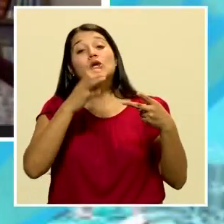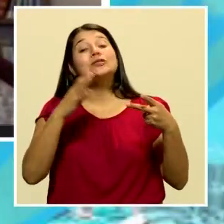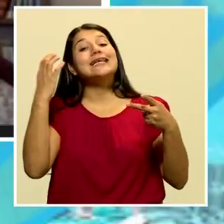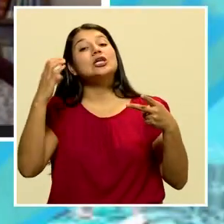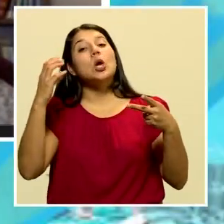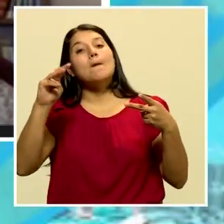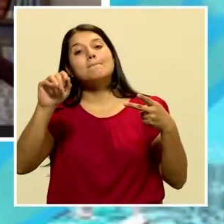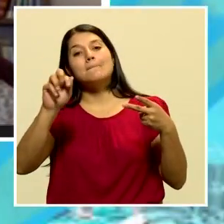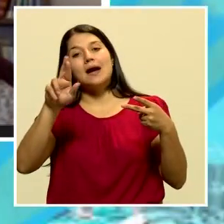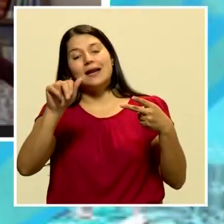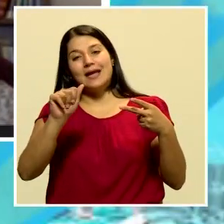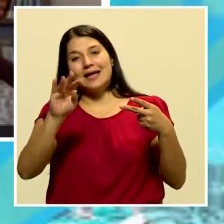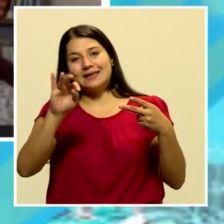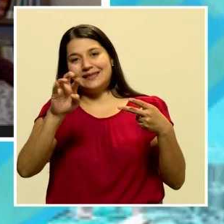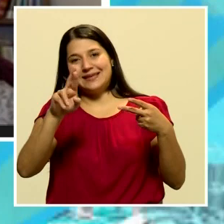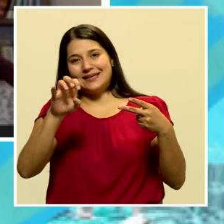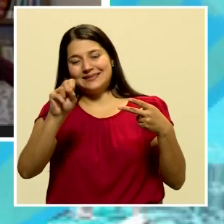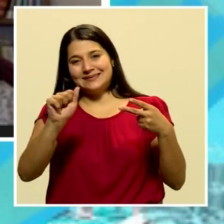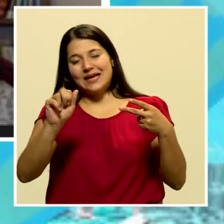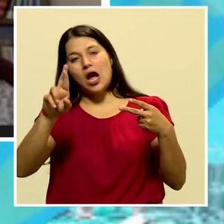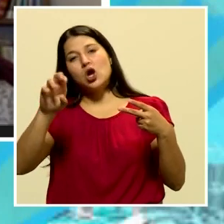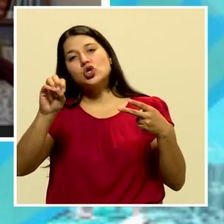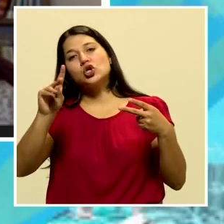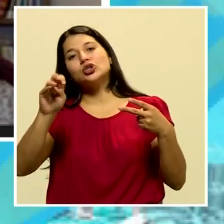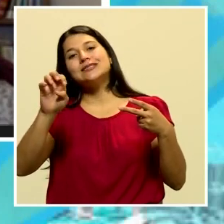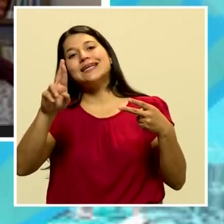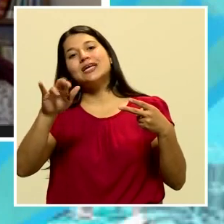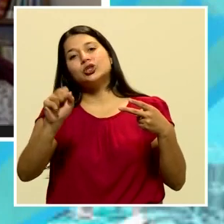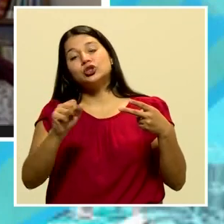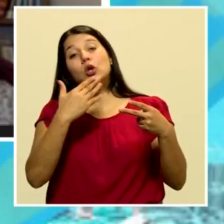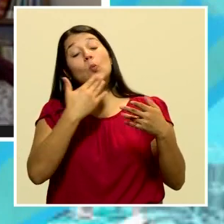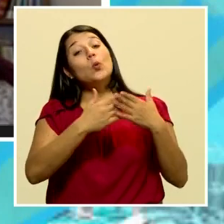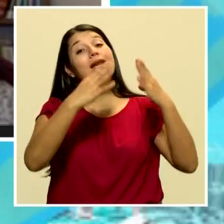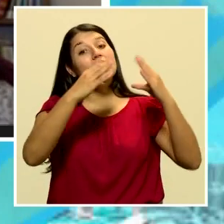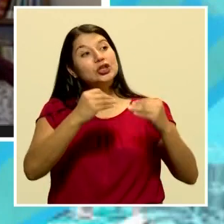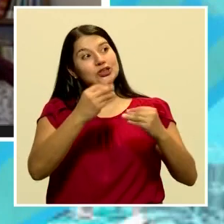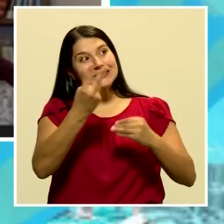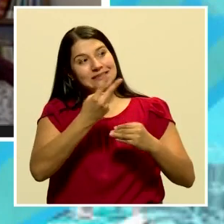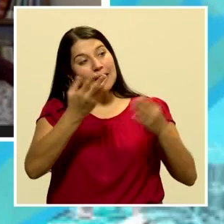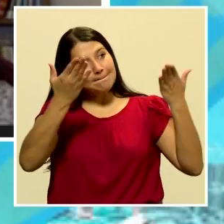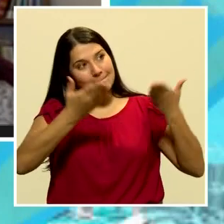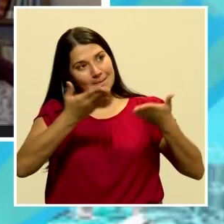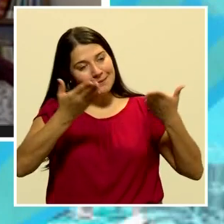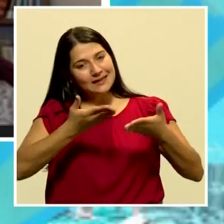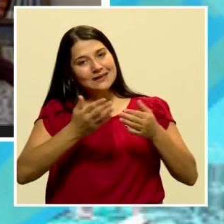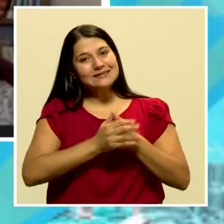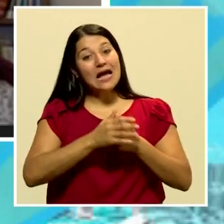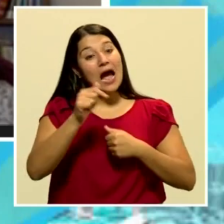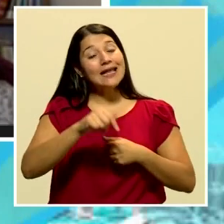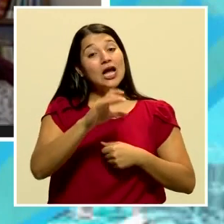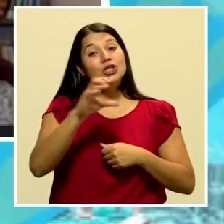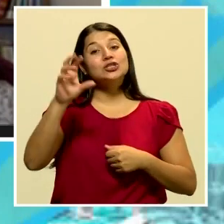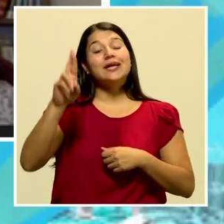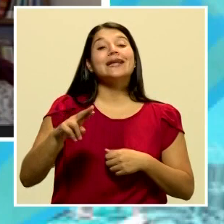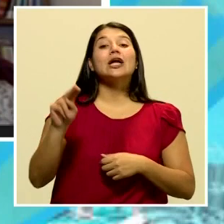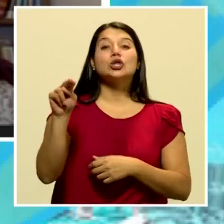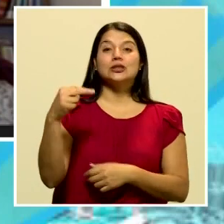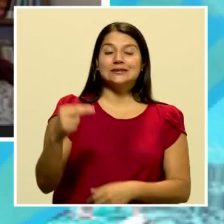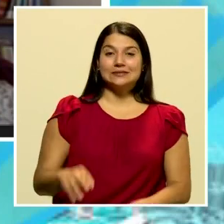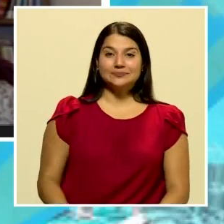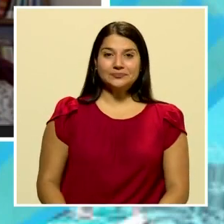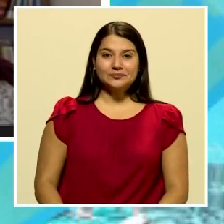María Teresa Ronderos. Buenas noches y bienvenidas Noelia y María Teresa al set de Costa Rica